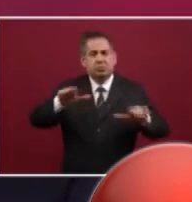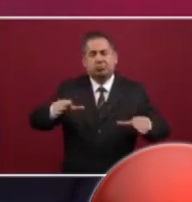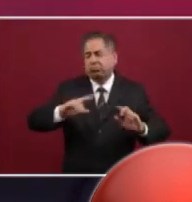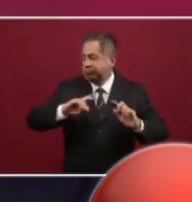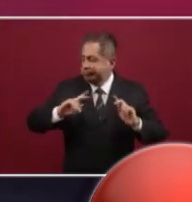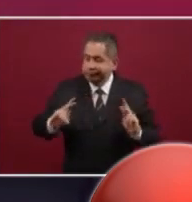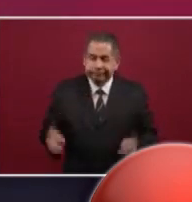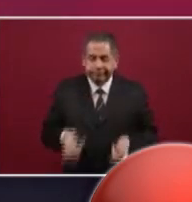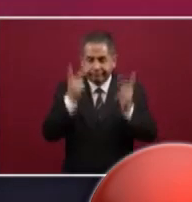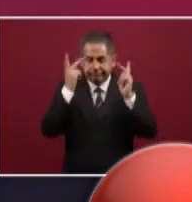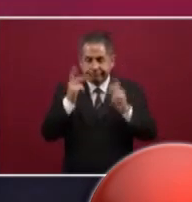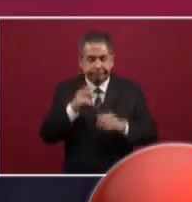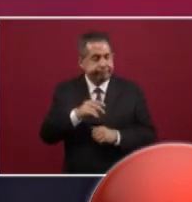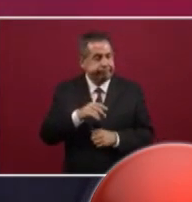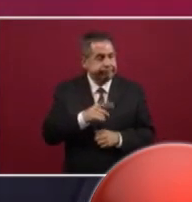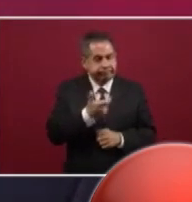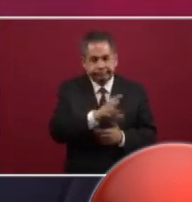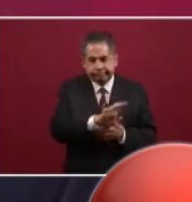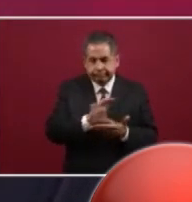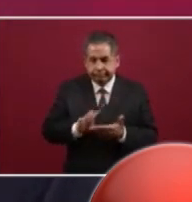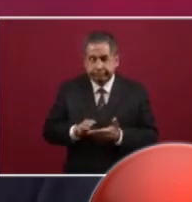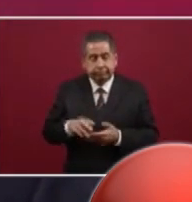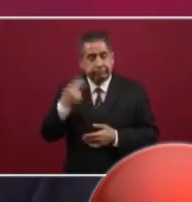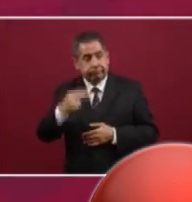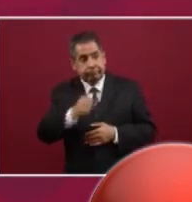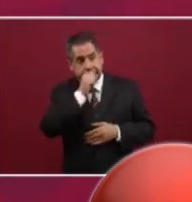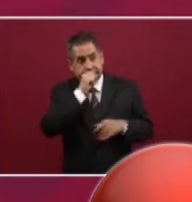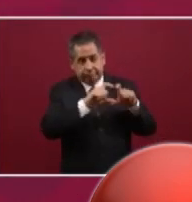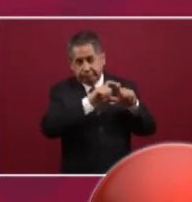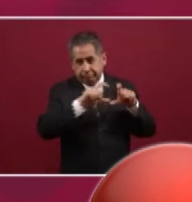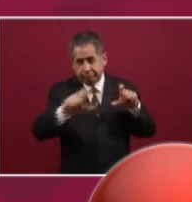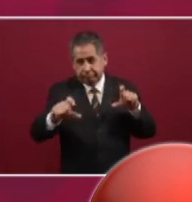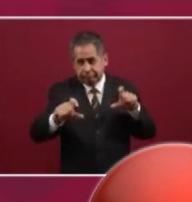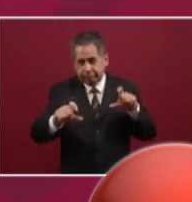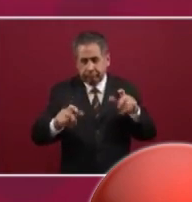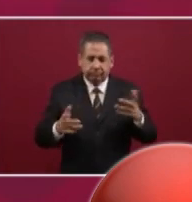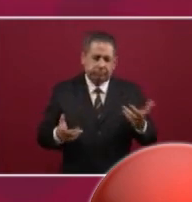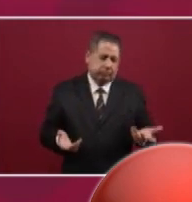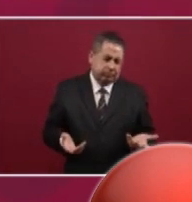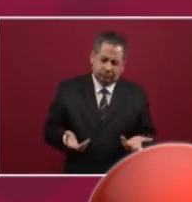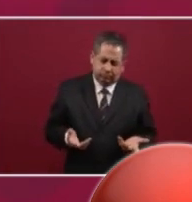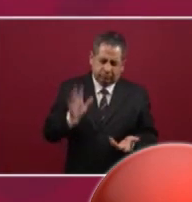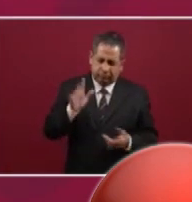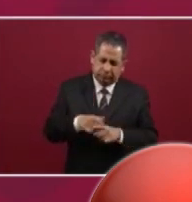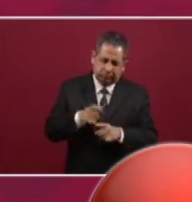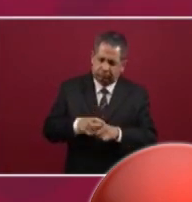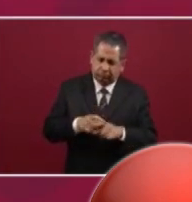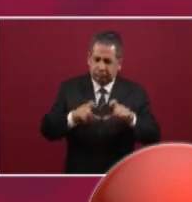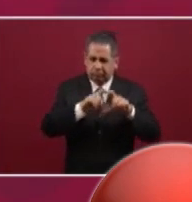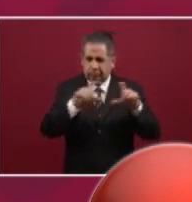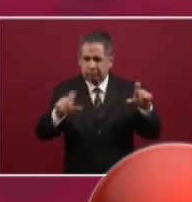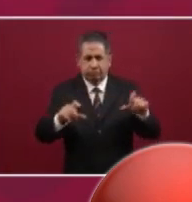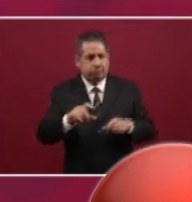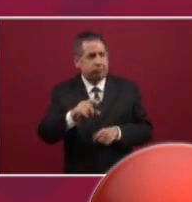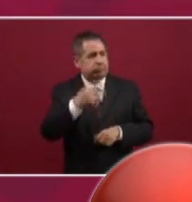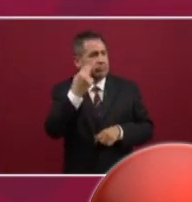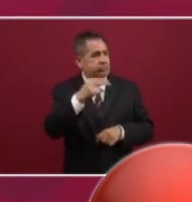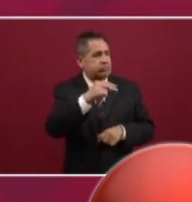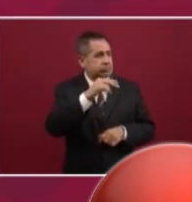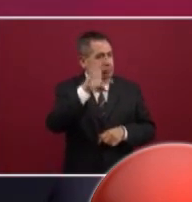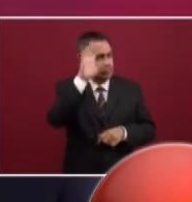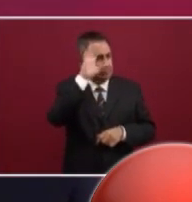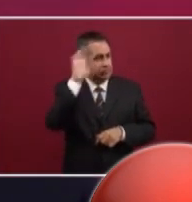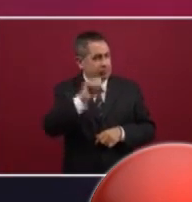presidencial, de nombre, como burla, José María Morelos y